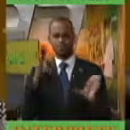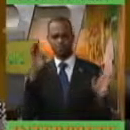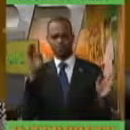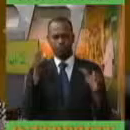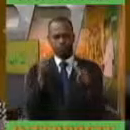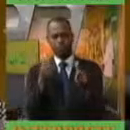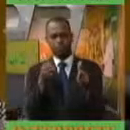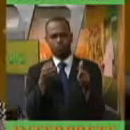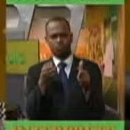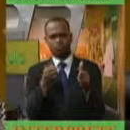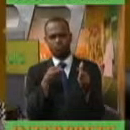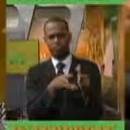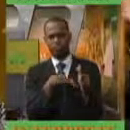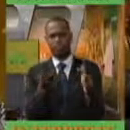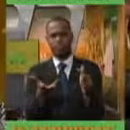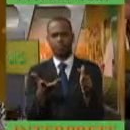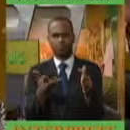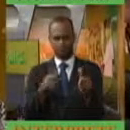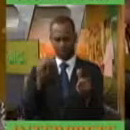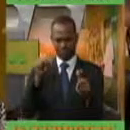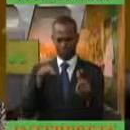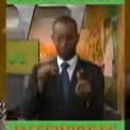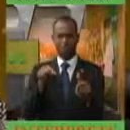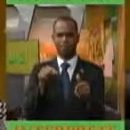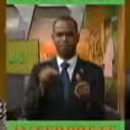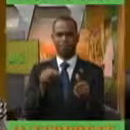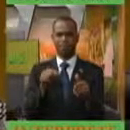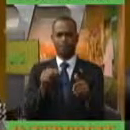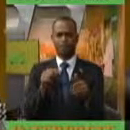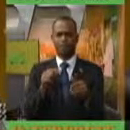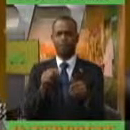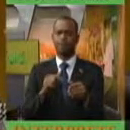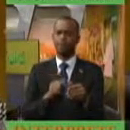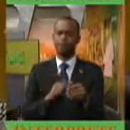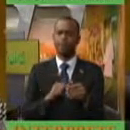enfoque de este fenómeno social